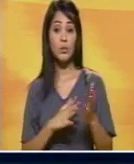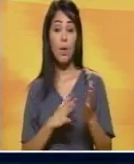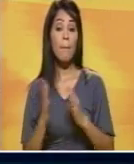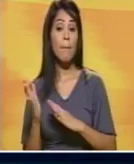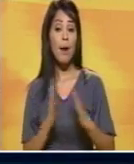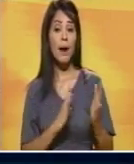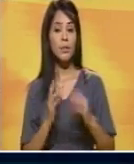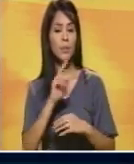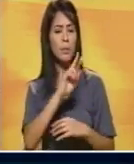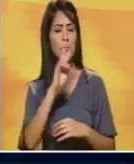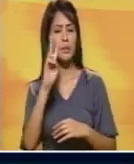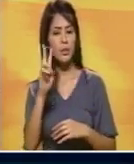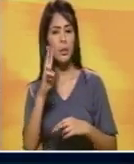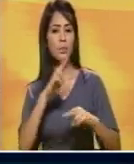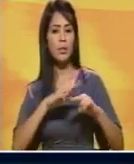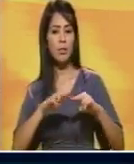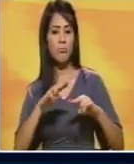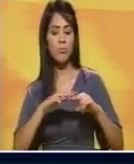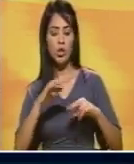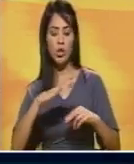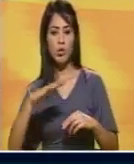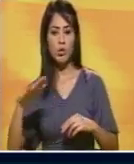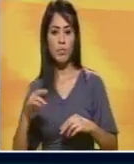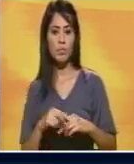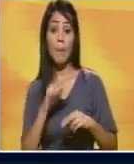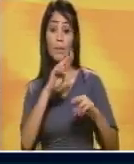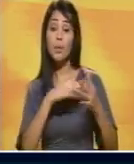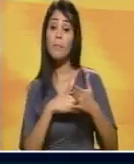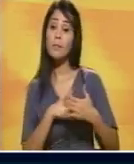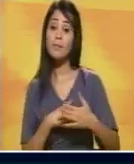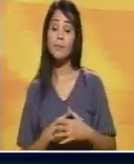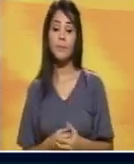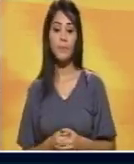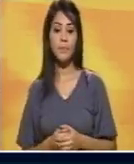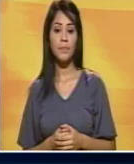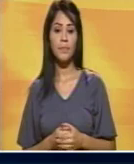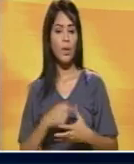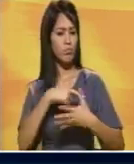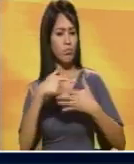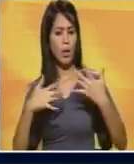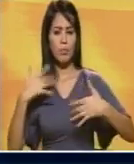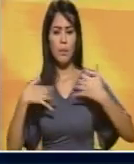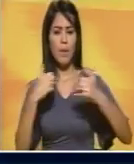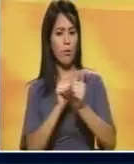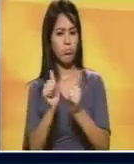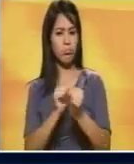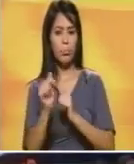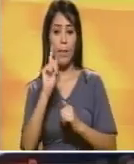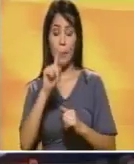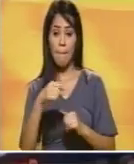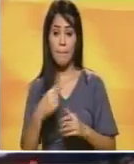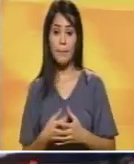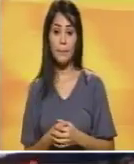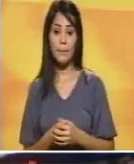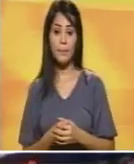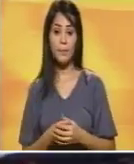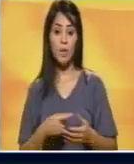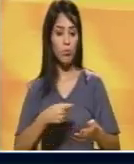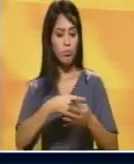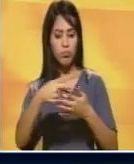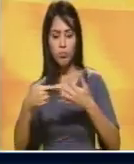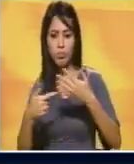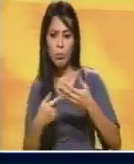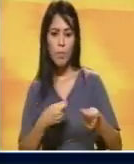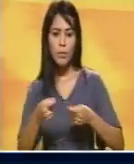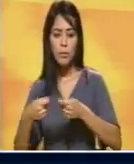más de 22.000 niños y niñas en más de 386 actividades deportivas. En la actividad también fueron dotados con implementos